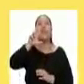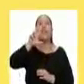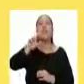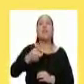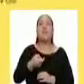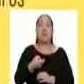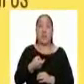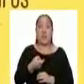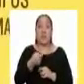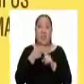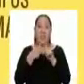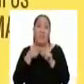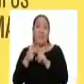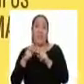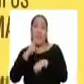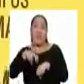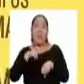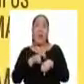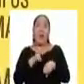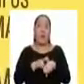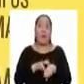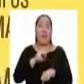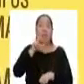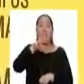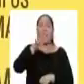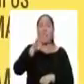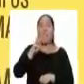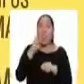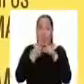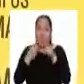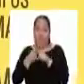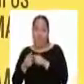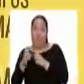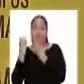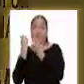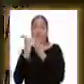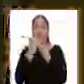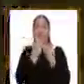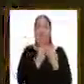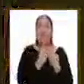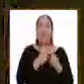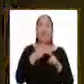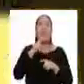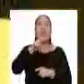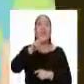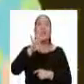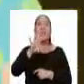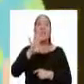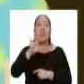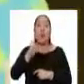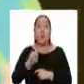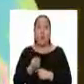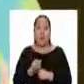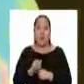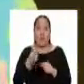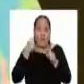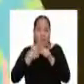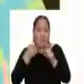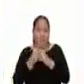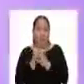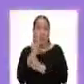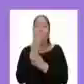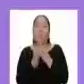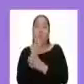papas, 36 tipos de maíz y 25.000 especies de plantas que representa el 10% del total